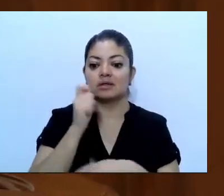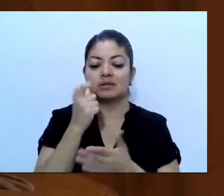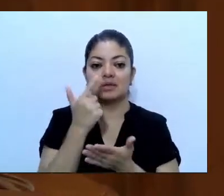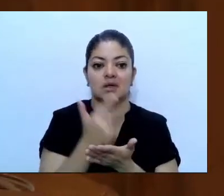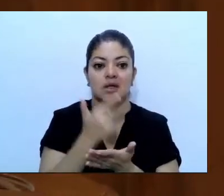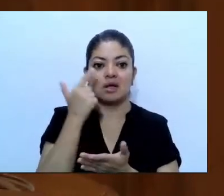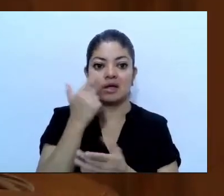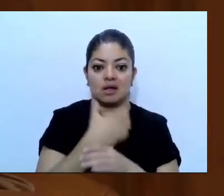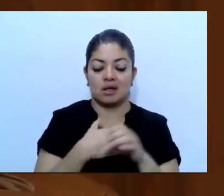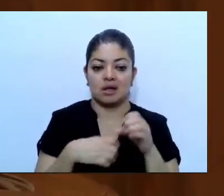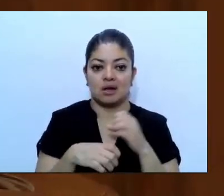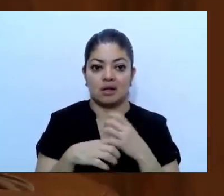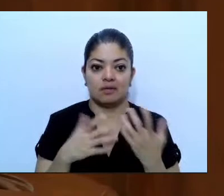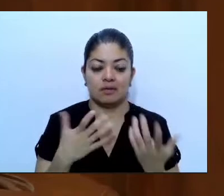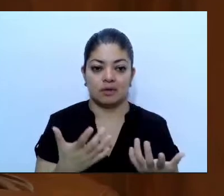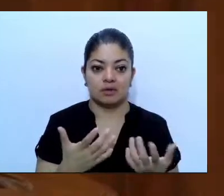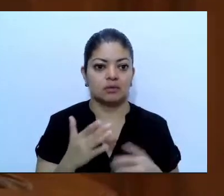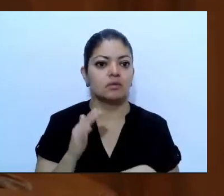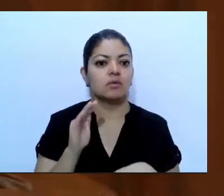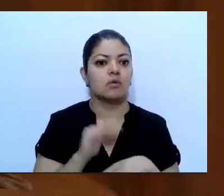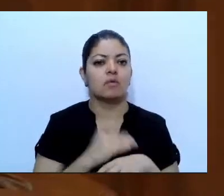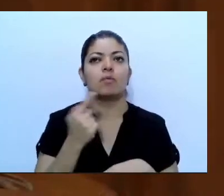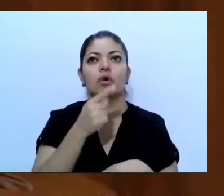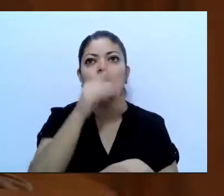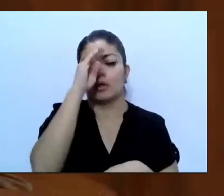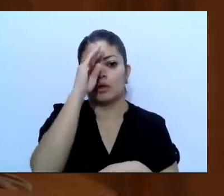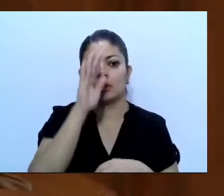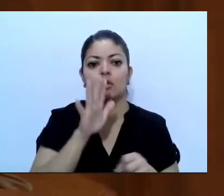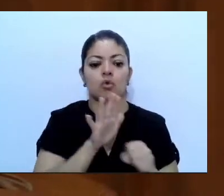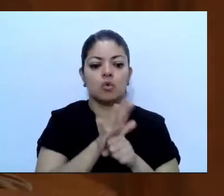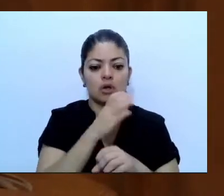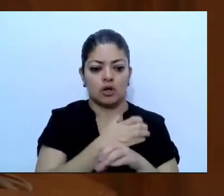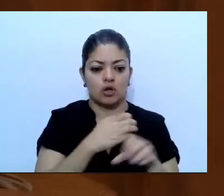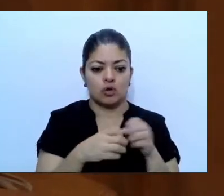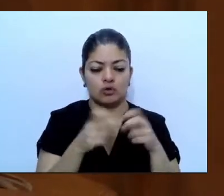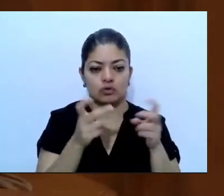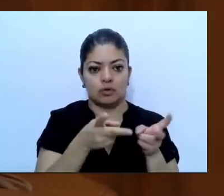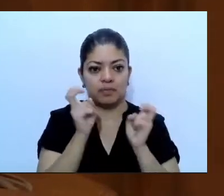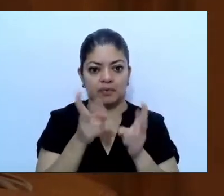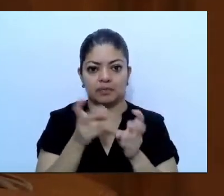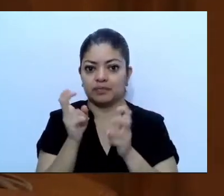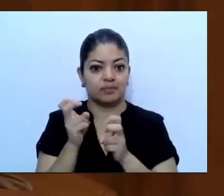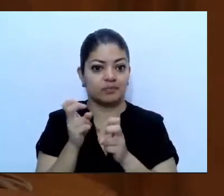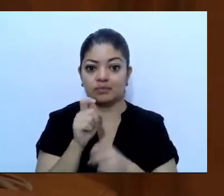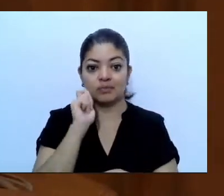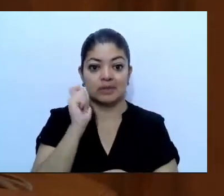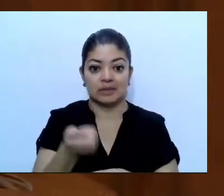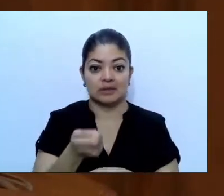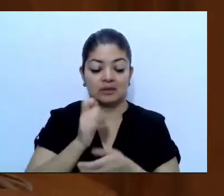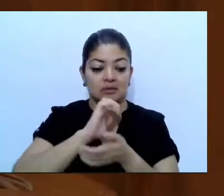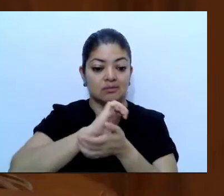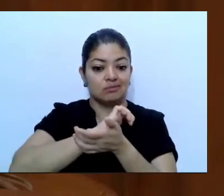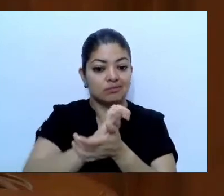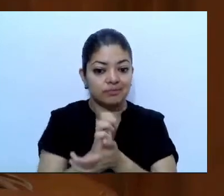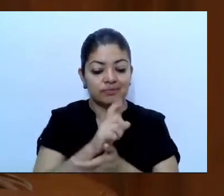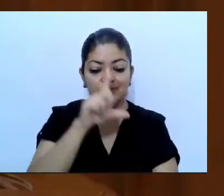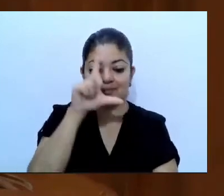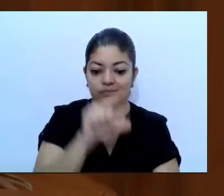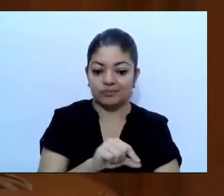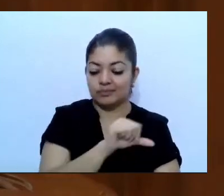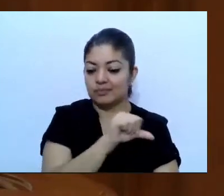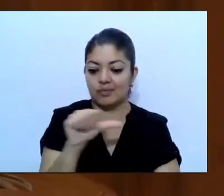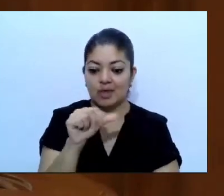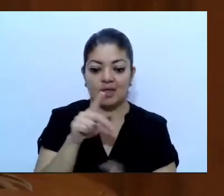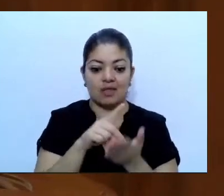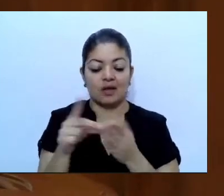realizado. Porque no solo se trata de objetos robados, sino que vulnera el derecho a la educación de las niñas